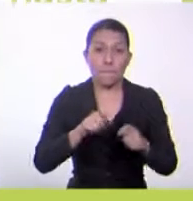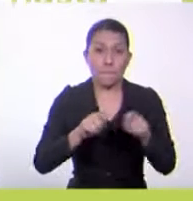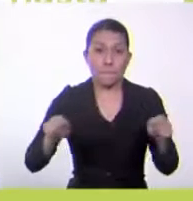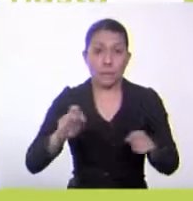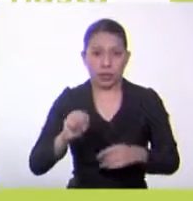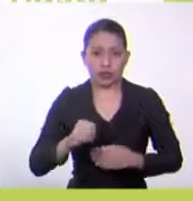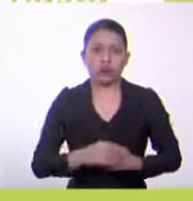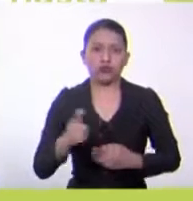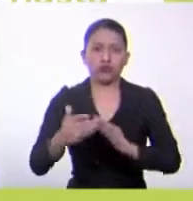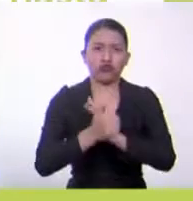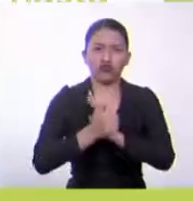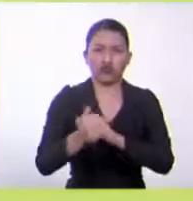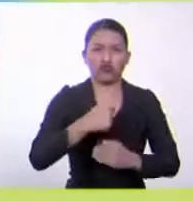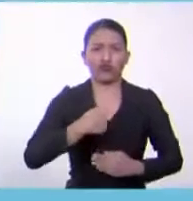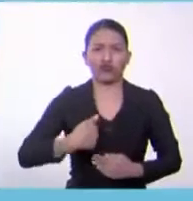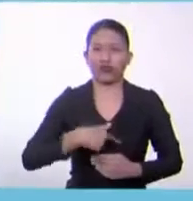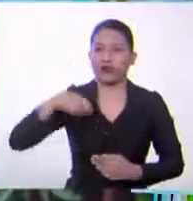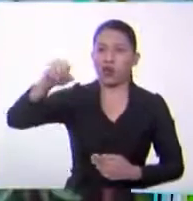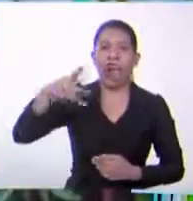trampa letal.